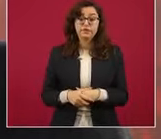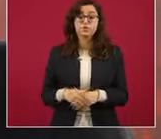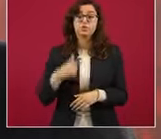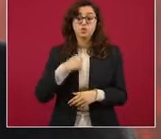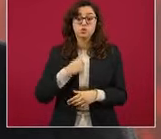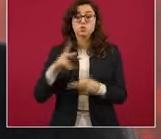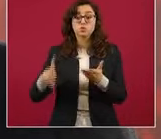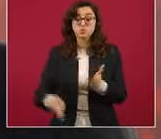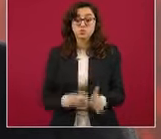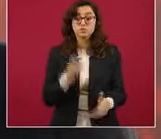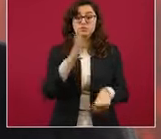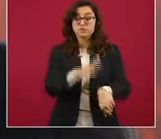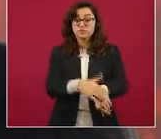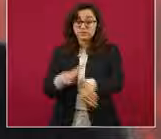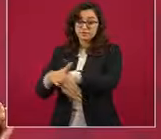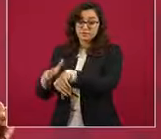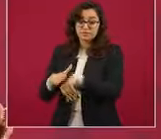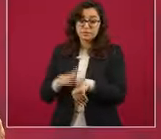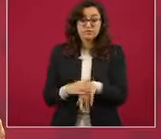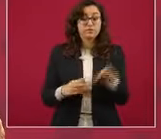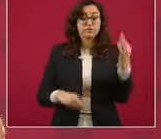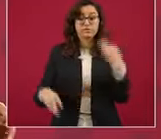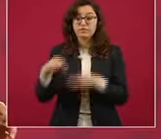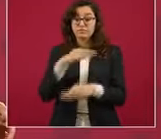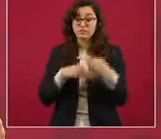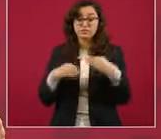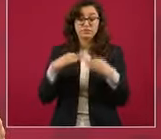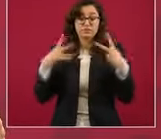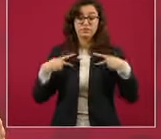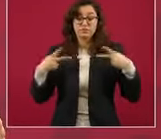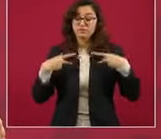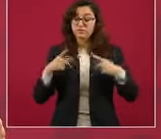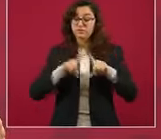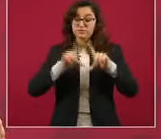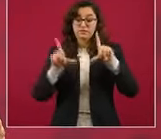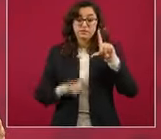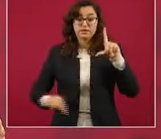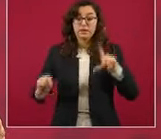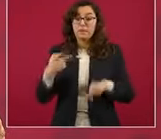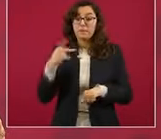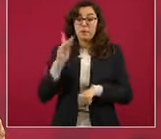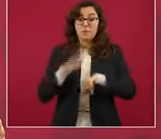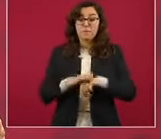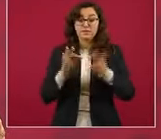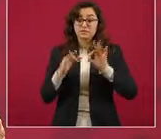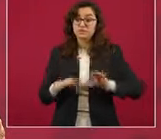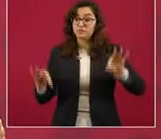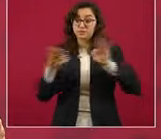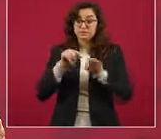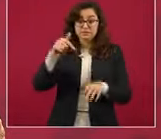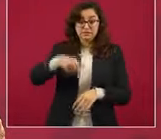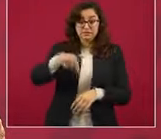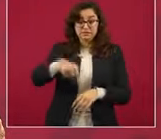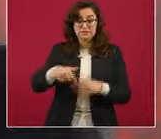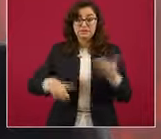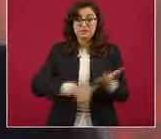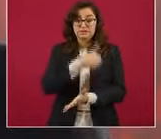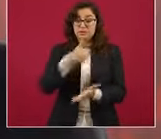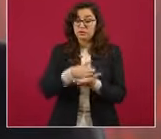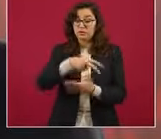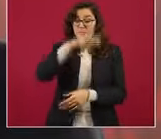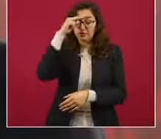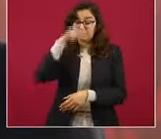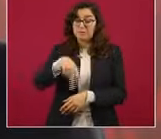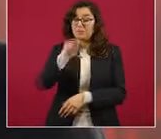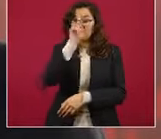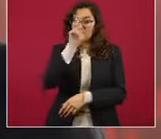llamado a toda la población, a todo el país, pero fundamentalmente aquí, en la